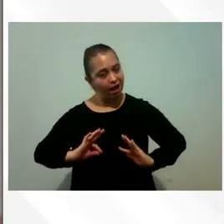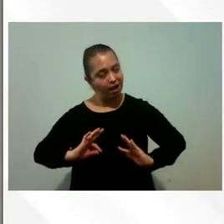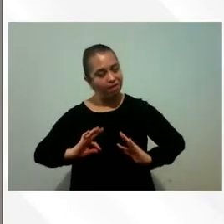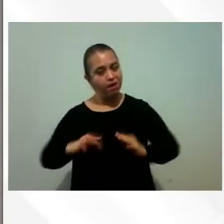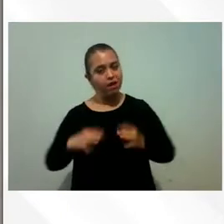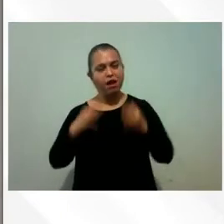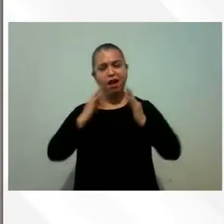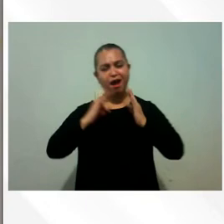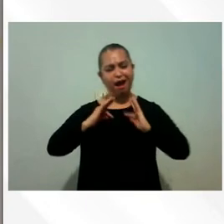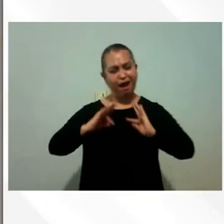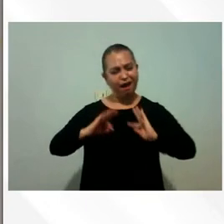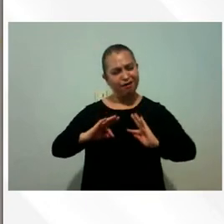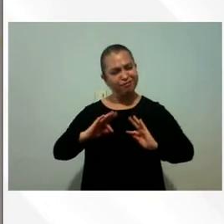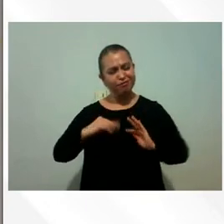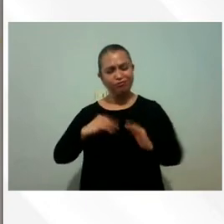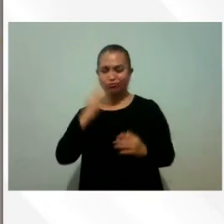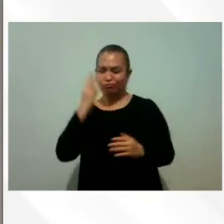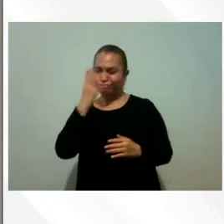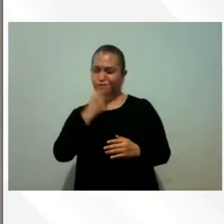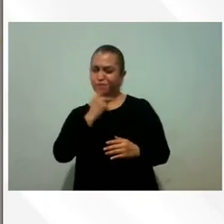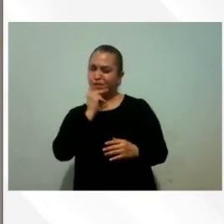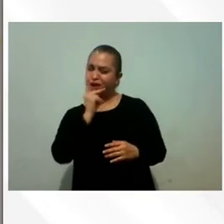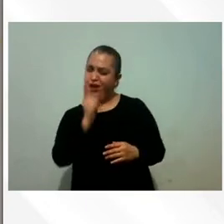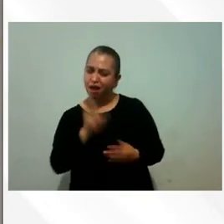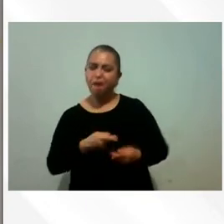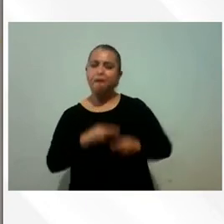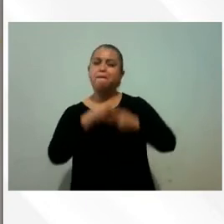calma, ¿no? La paciencia, la perseverancia.